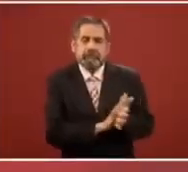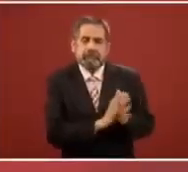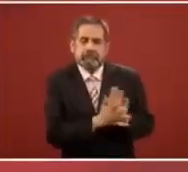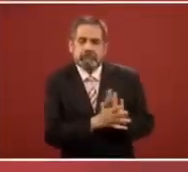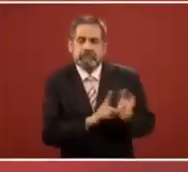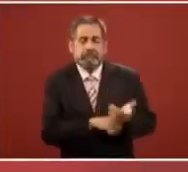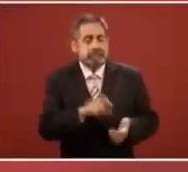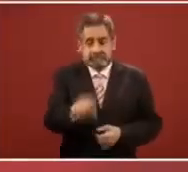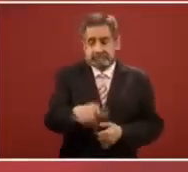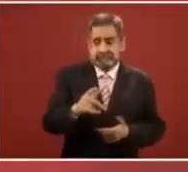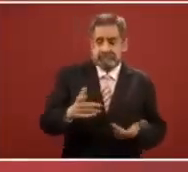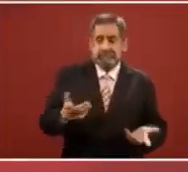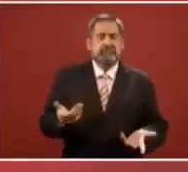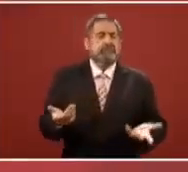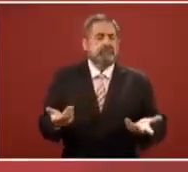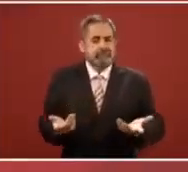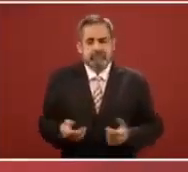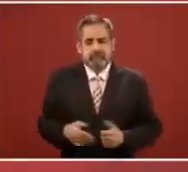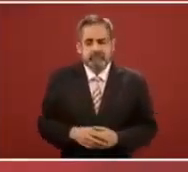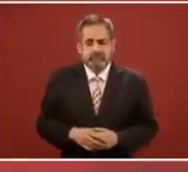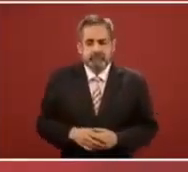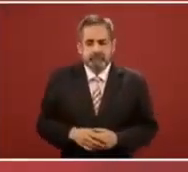no